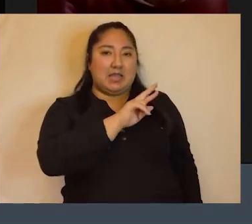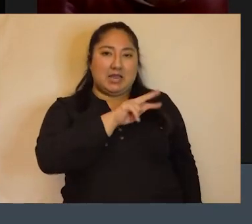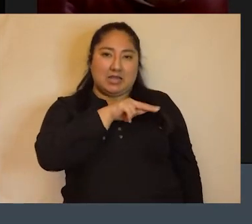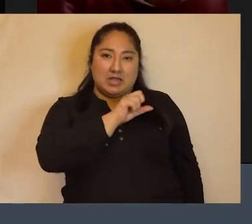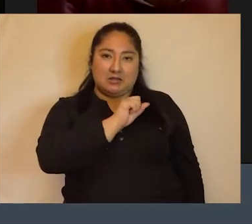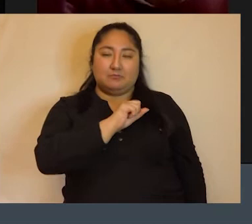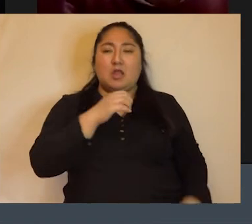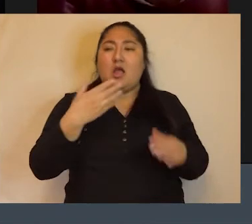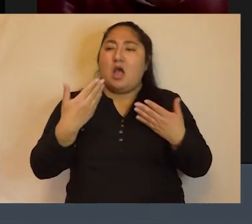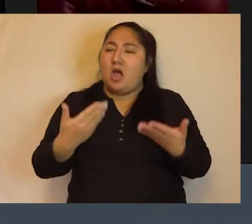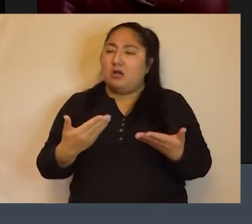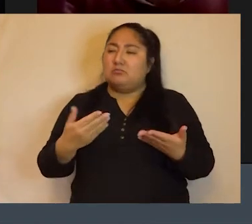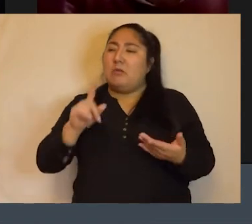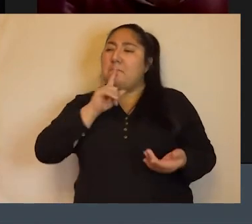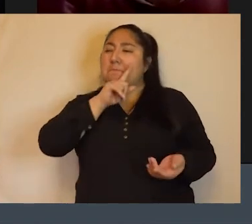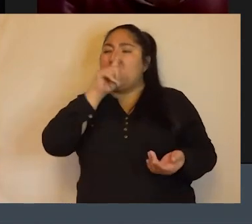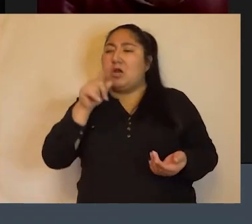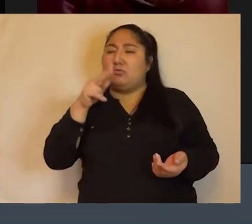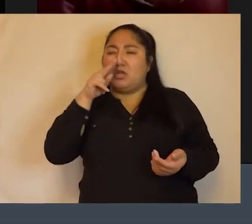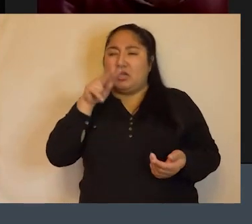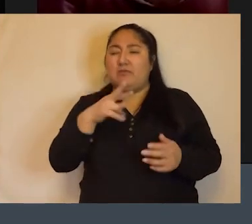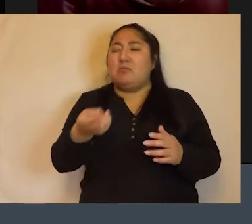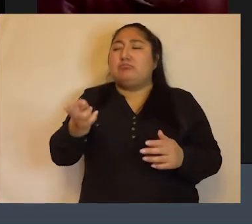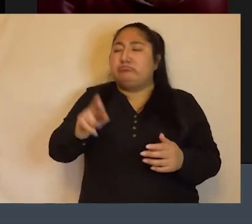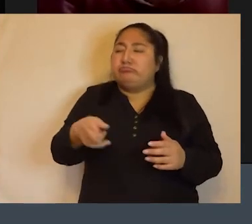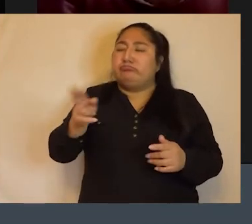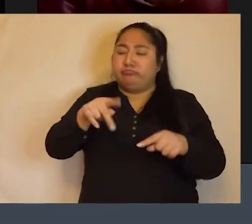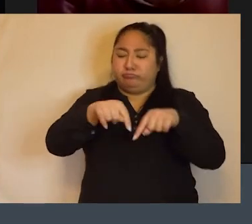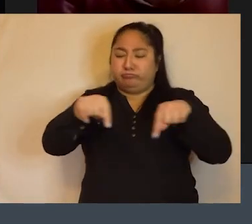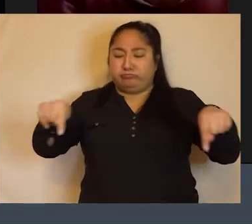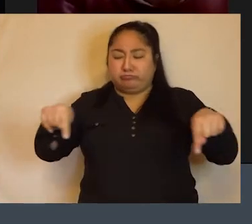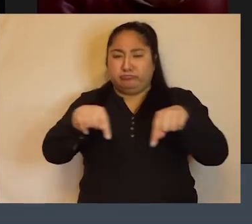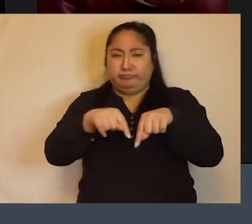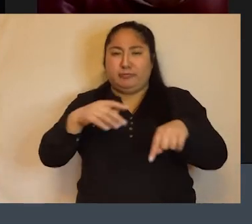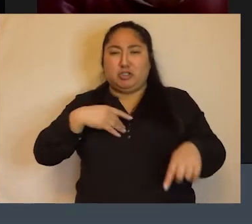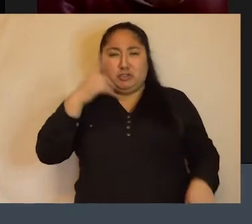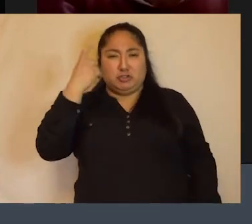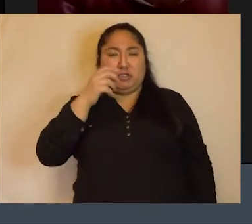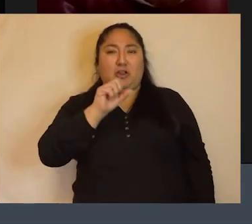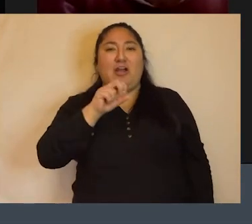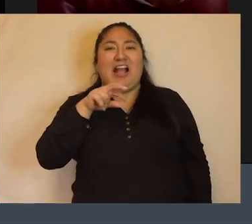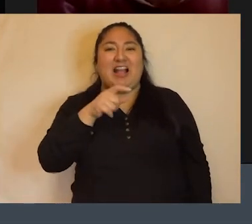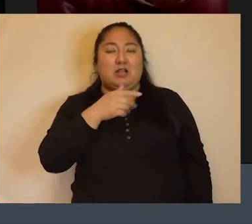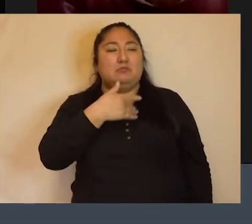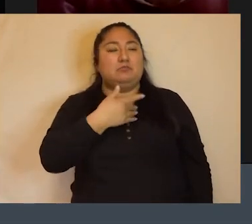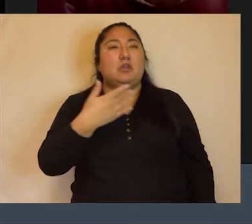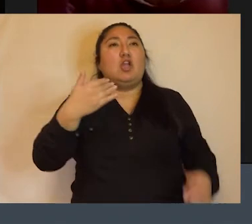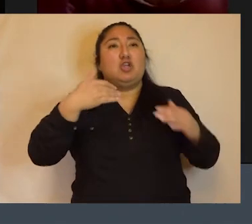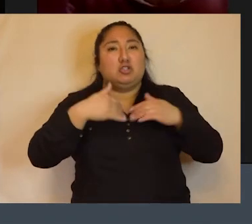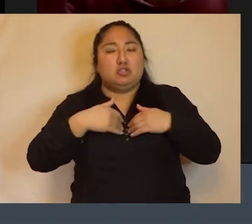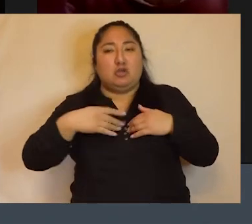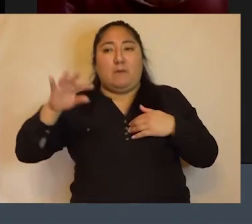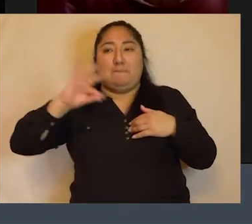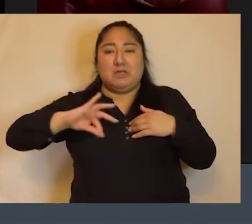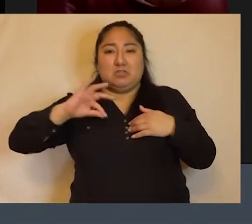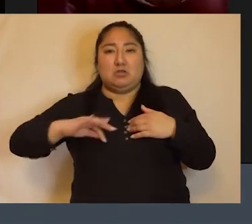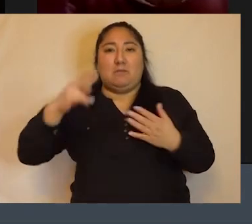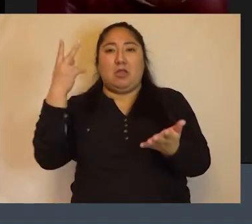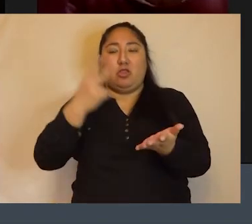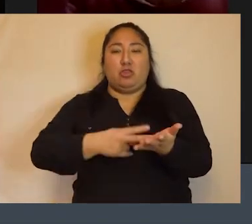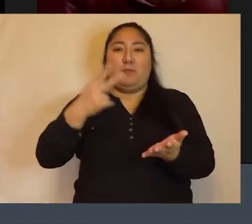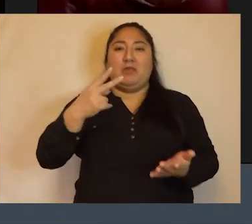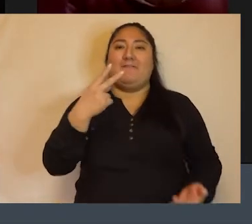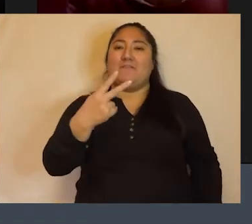Gracias, Hernán. Vamos con una pregunta que hemos visto repetida varias veces en el chat y me parece que es para Ann. Voy a pensionarme